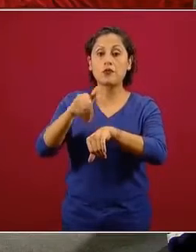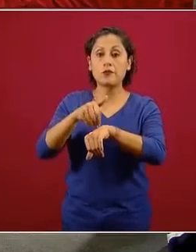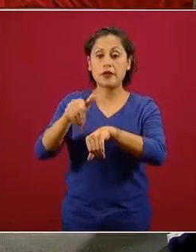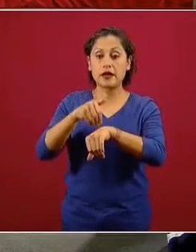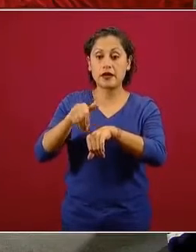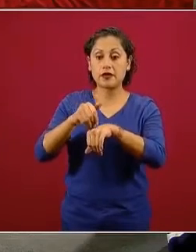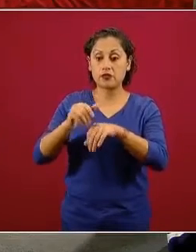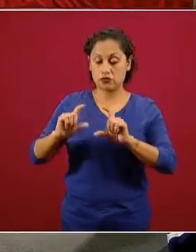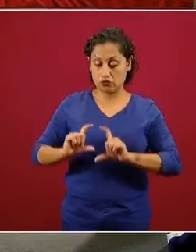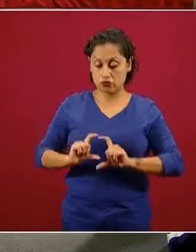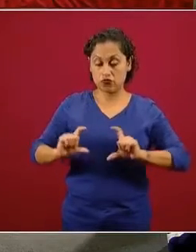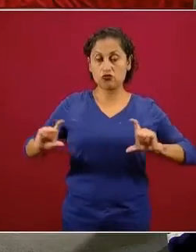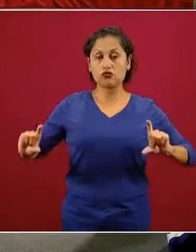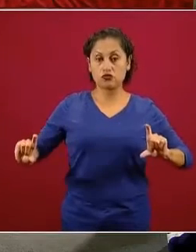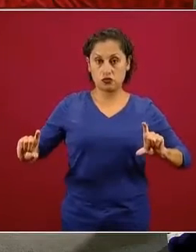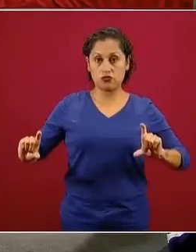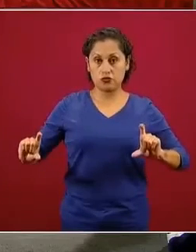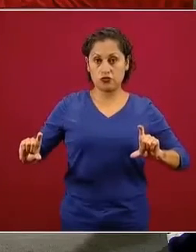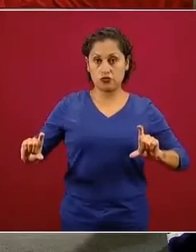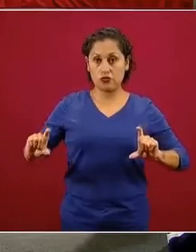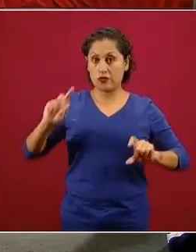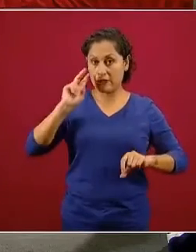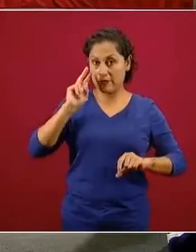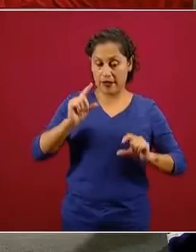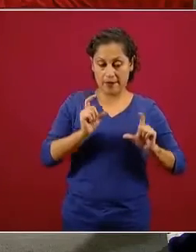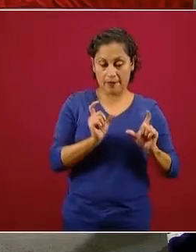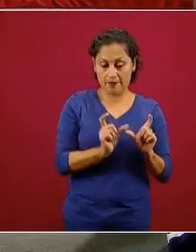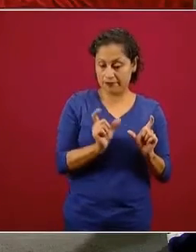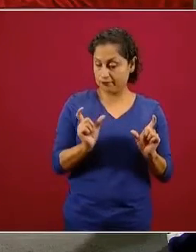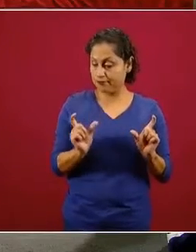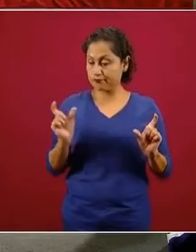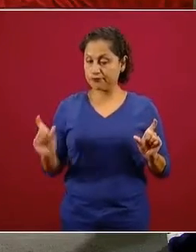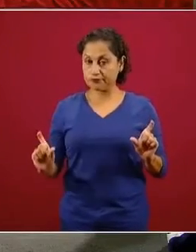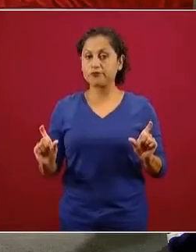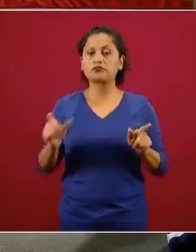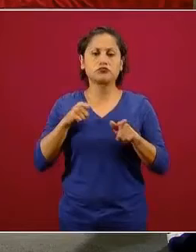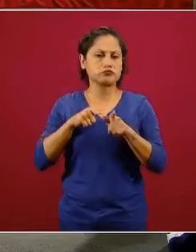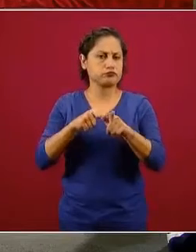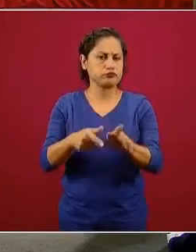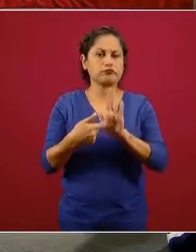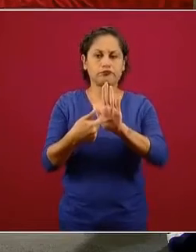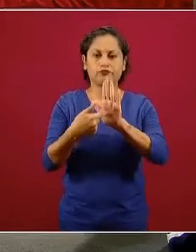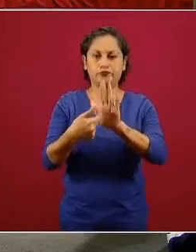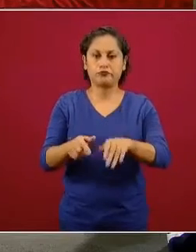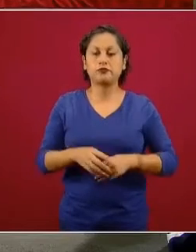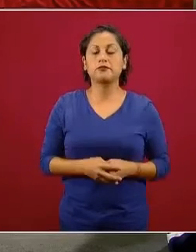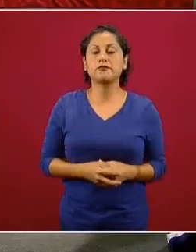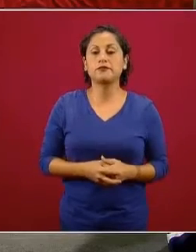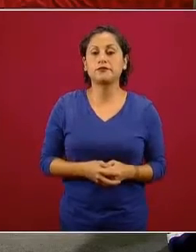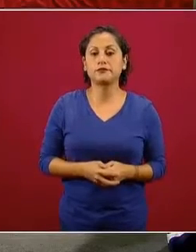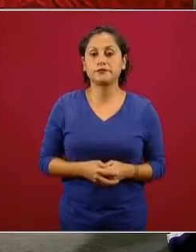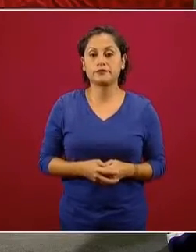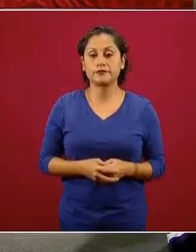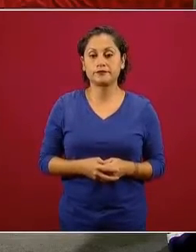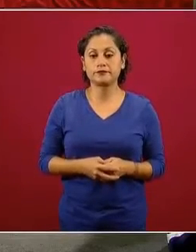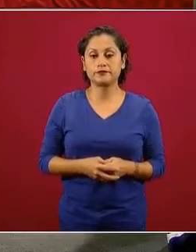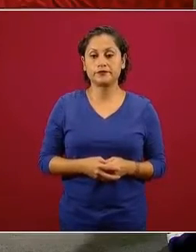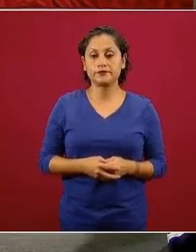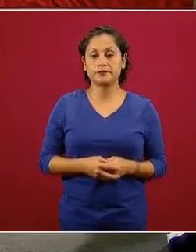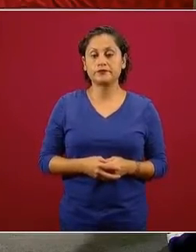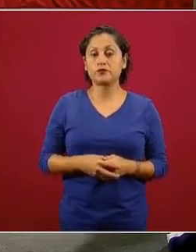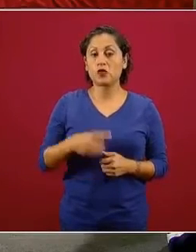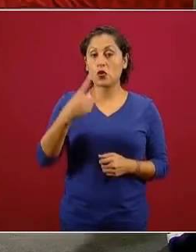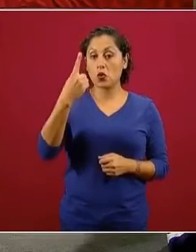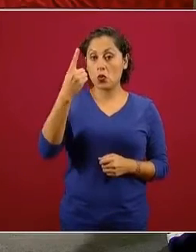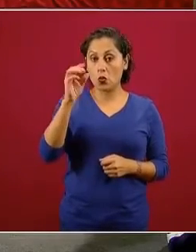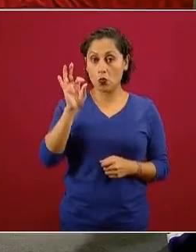la parte baja de la diapositiva y los seguiremos presentando periódicamente. Bajo un punto